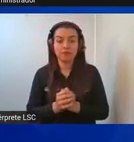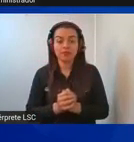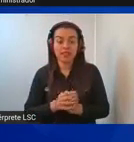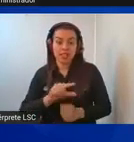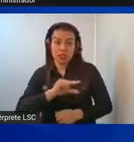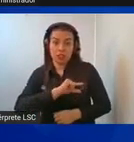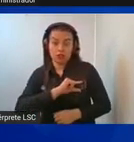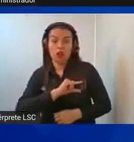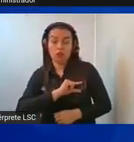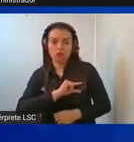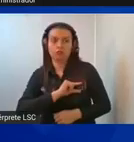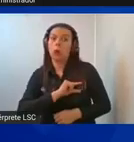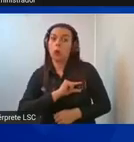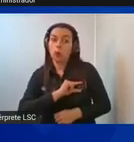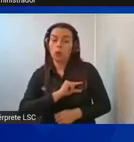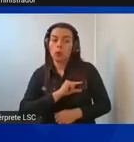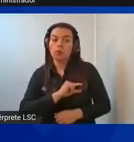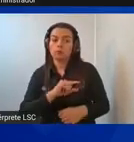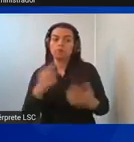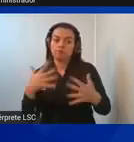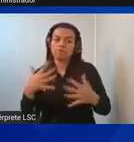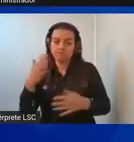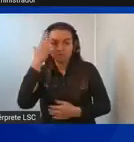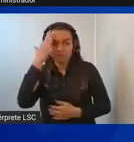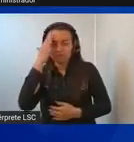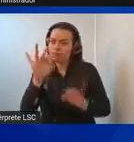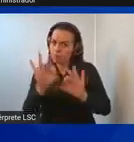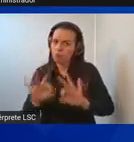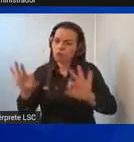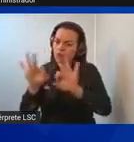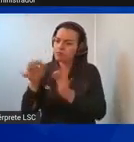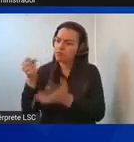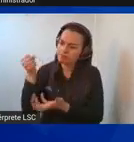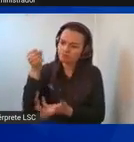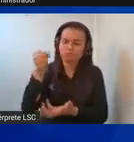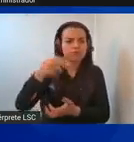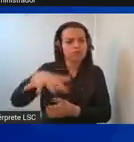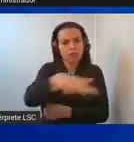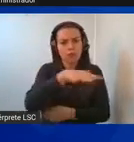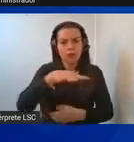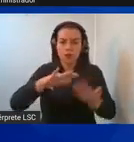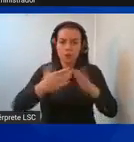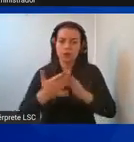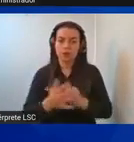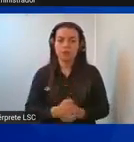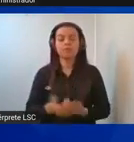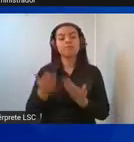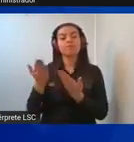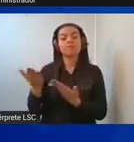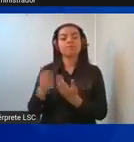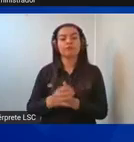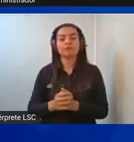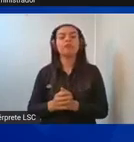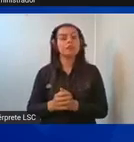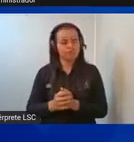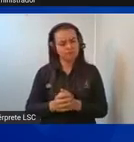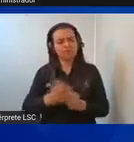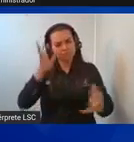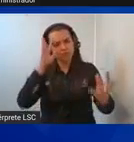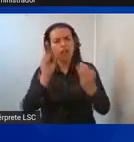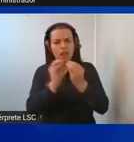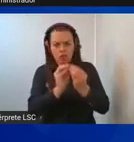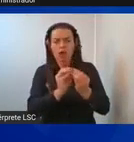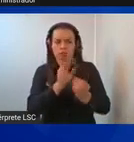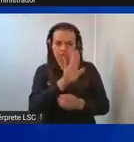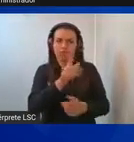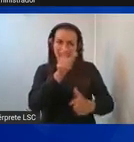resaltamos muchísimo la garantía de esos recursos. Senadora Chagüí. No, de acuerdo totalmente con el representante Cristian